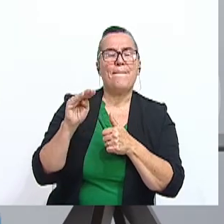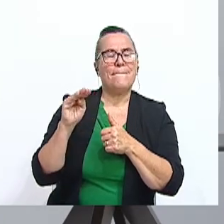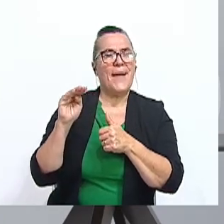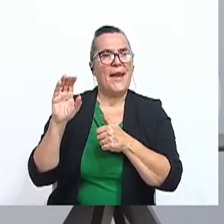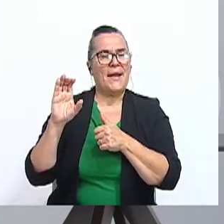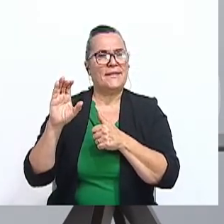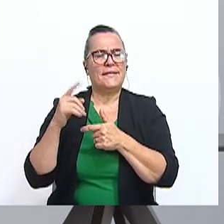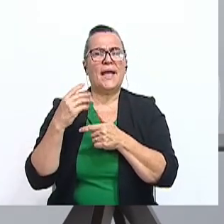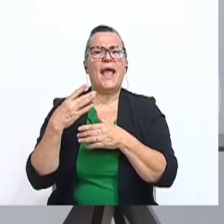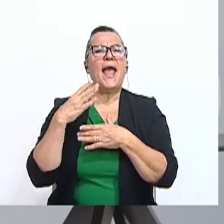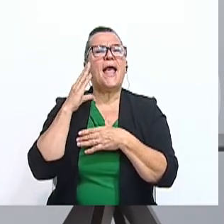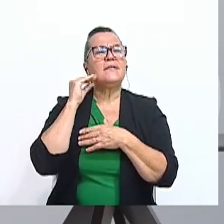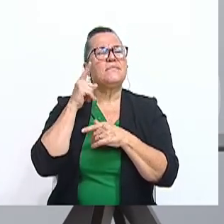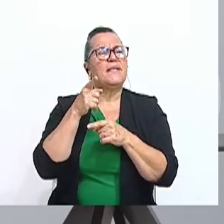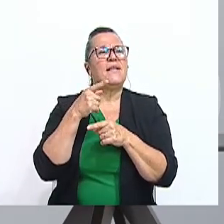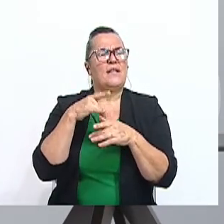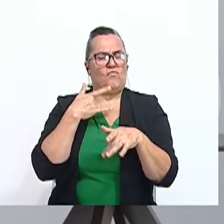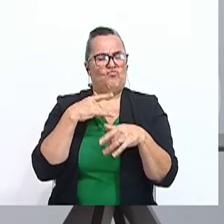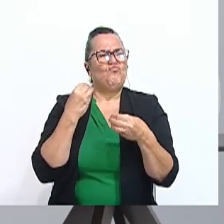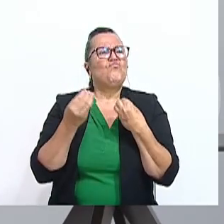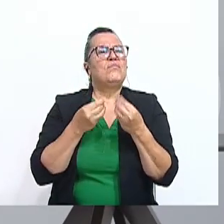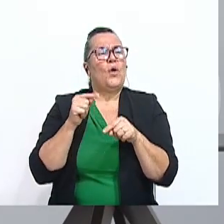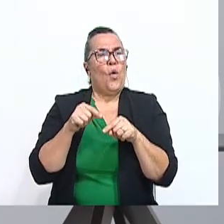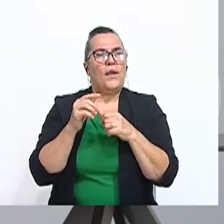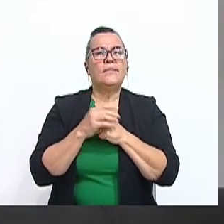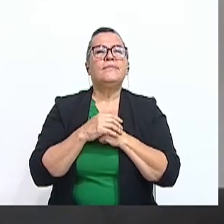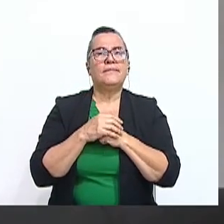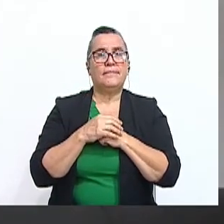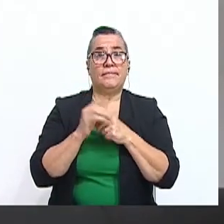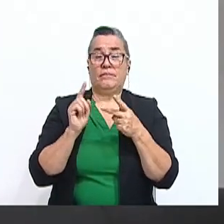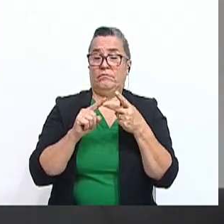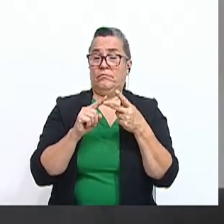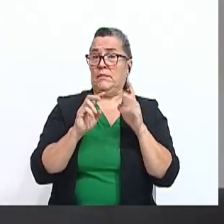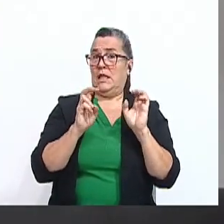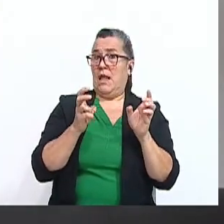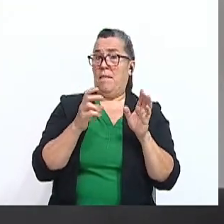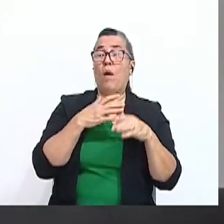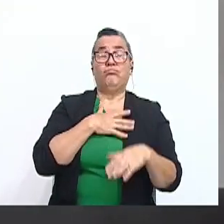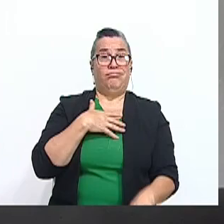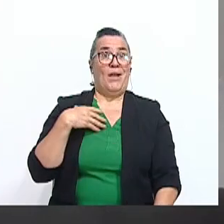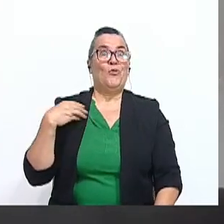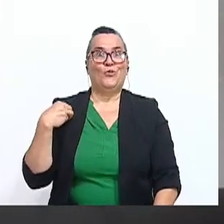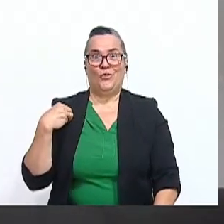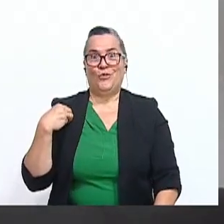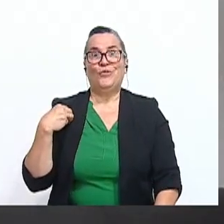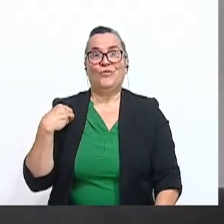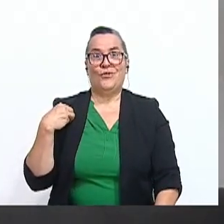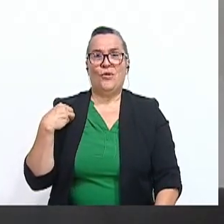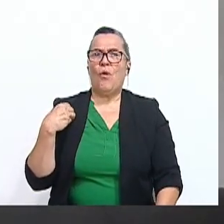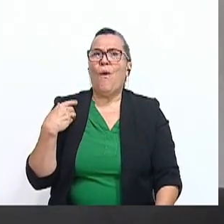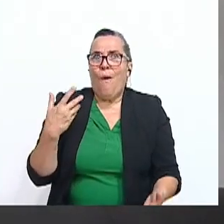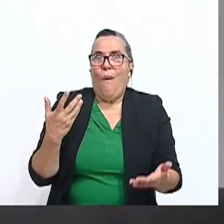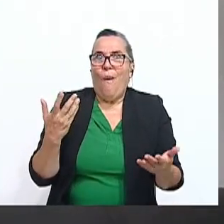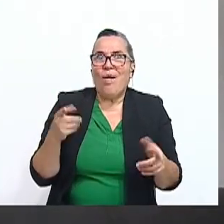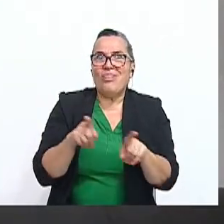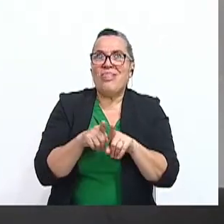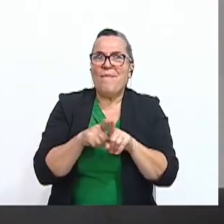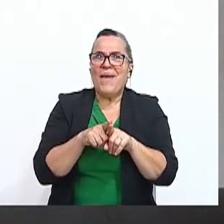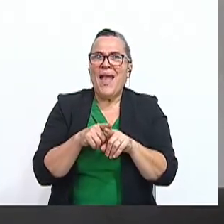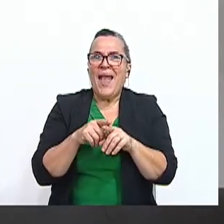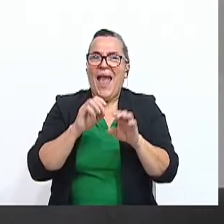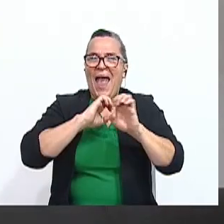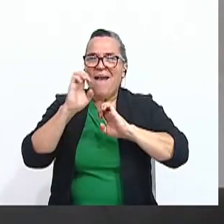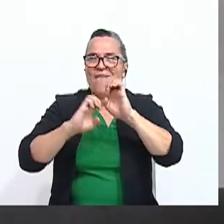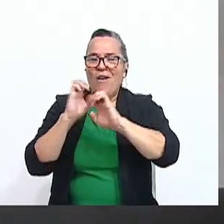cuéntame, ¿qué experimentaste en la clase del día de hoy? El tema de hoy me gustó muchísimo, y más cuando tuvimos que